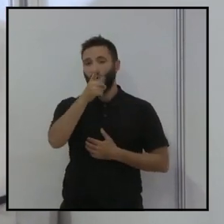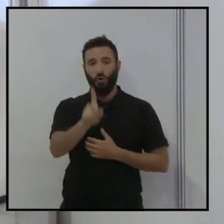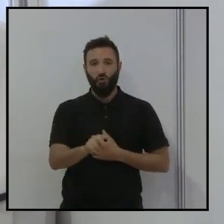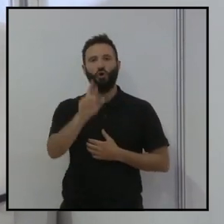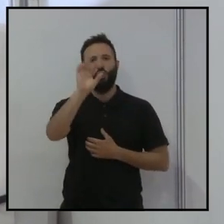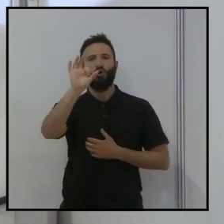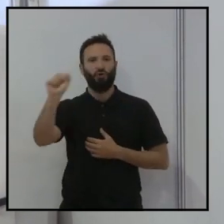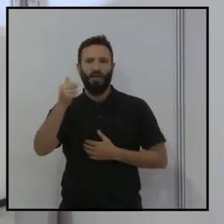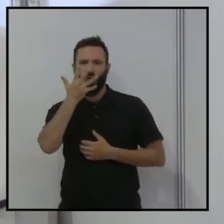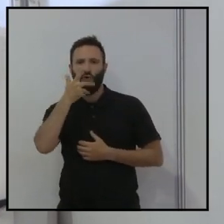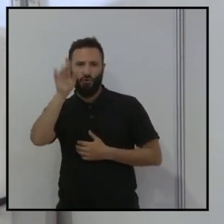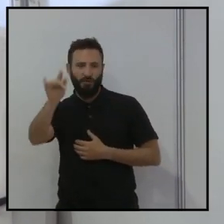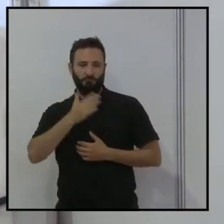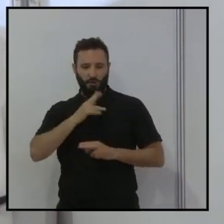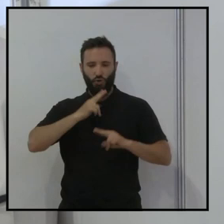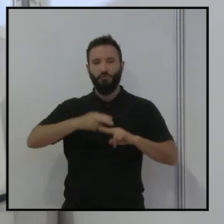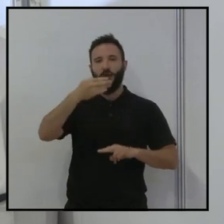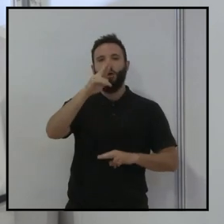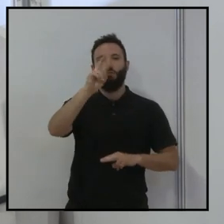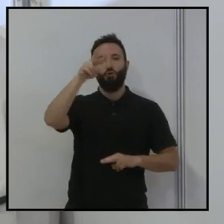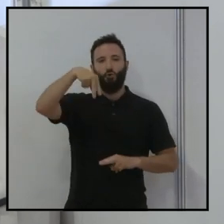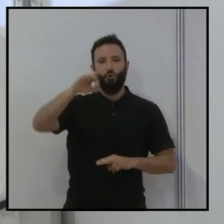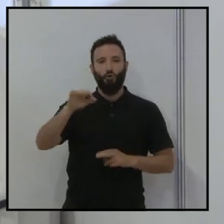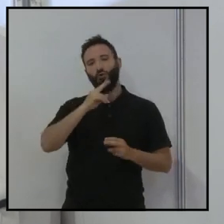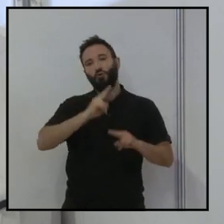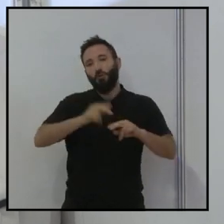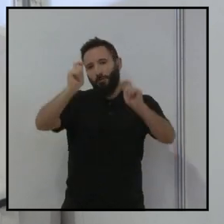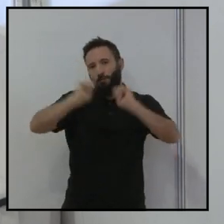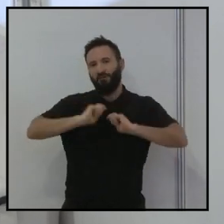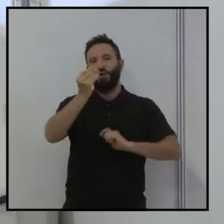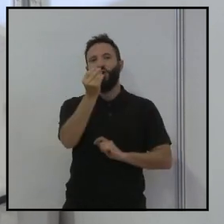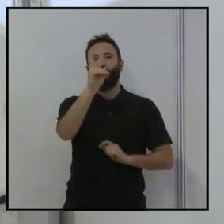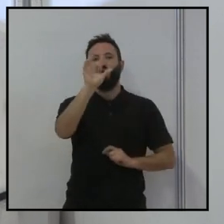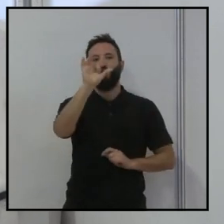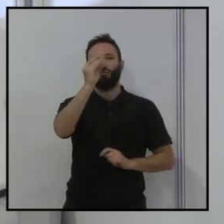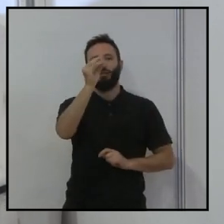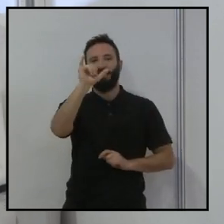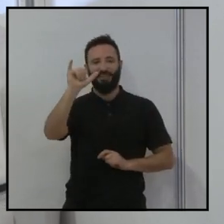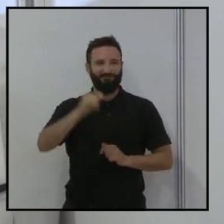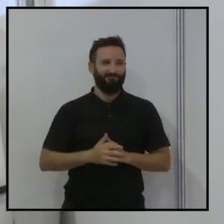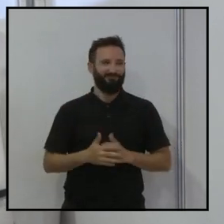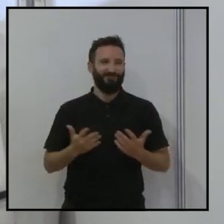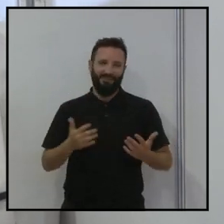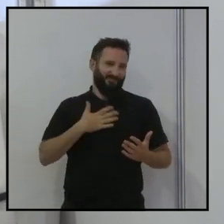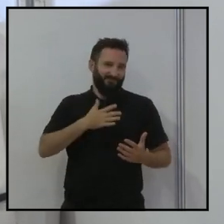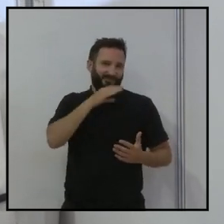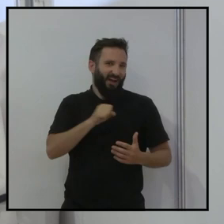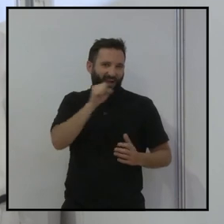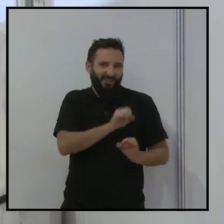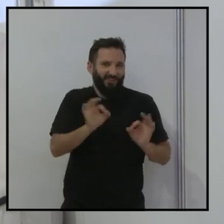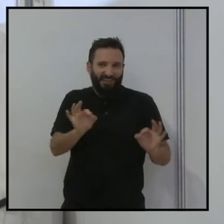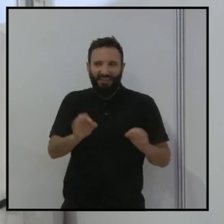Rosa. Me llamo Bruno, me llaman Husky. Es fantástico que no